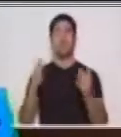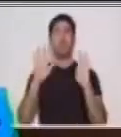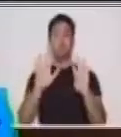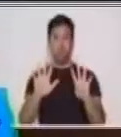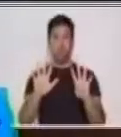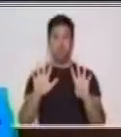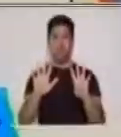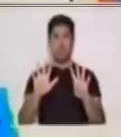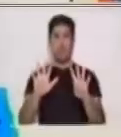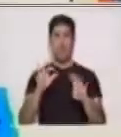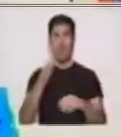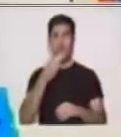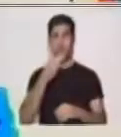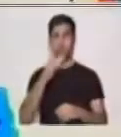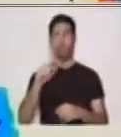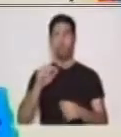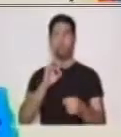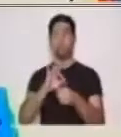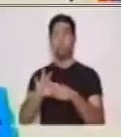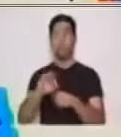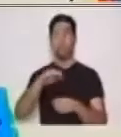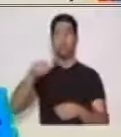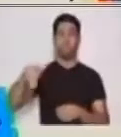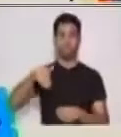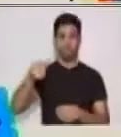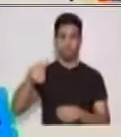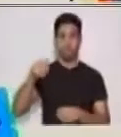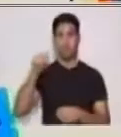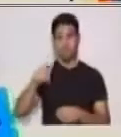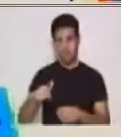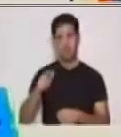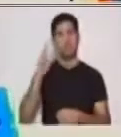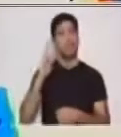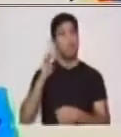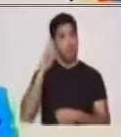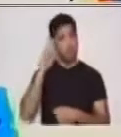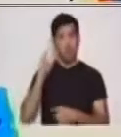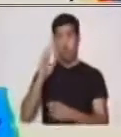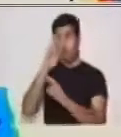de los Pueblos Indígenas, en los cuales debe de prevalecer la tolerancia,